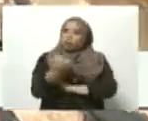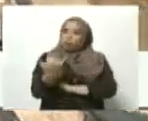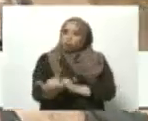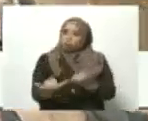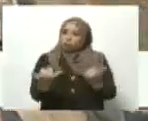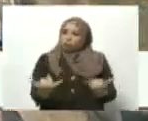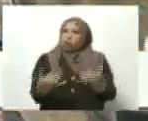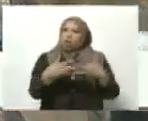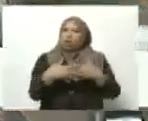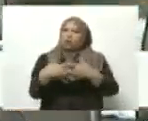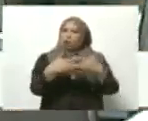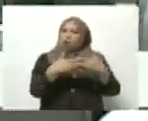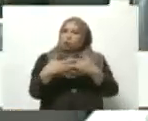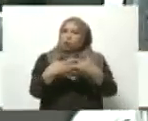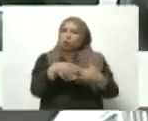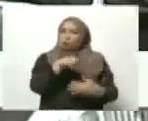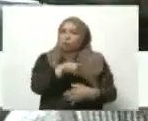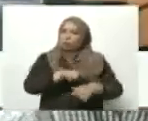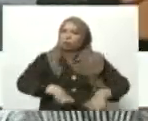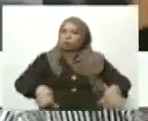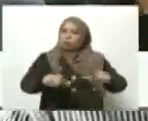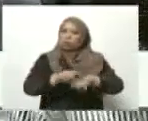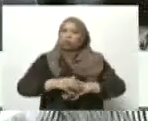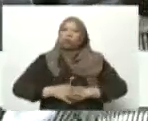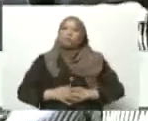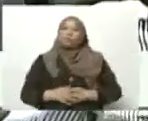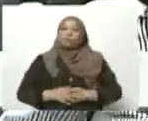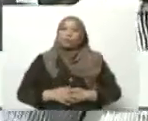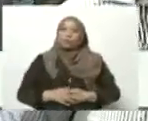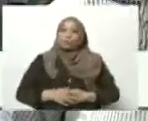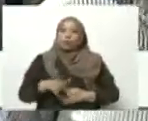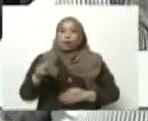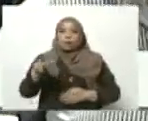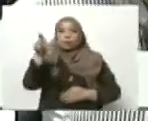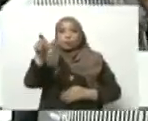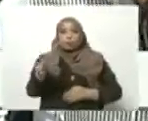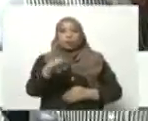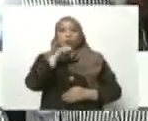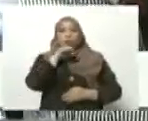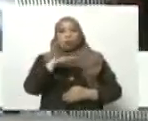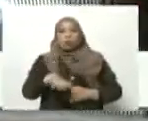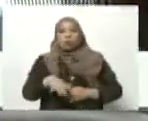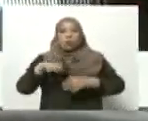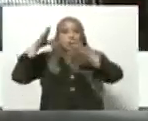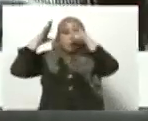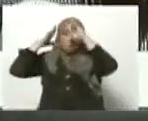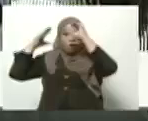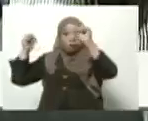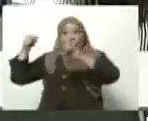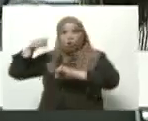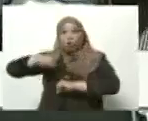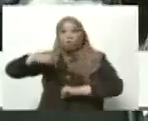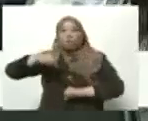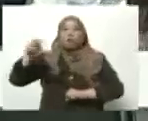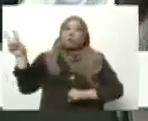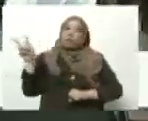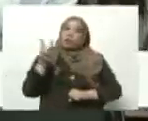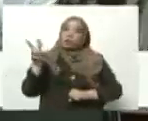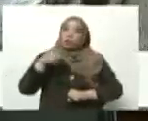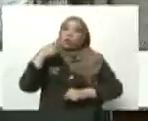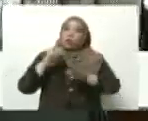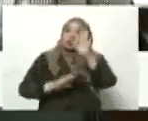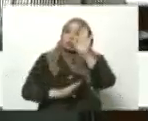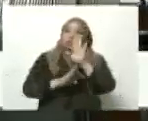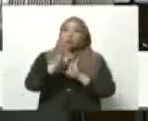territorio estadounidense. Samuel Moncada es un historiador político y diplomático venezolano que se ha desempeñado